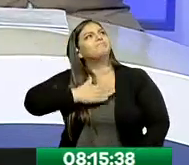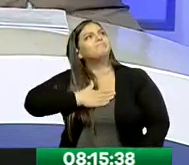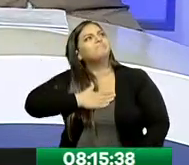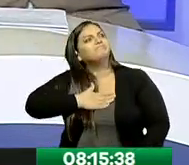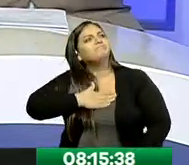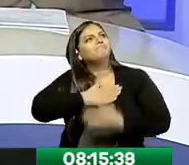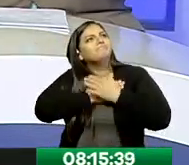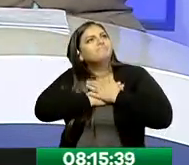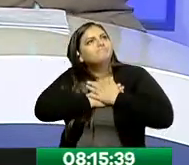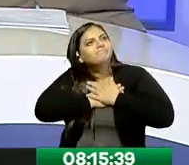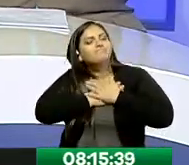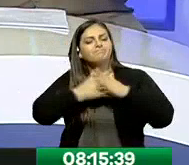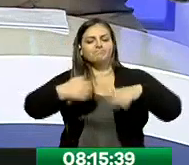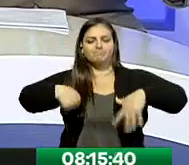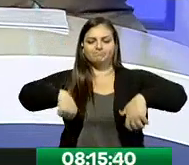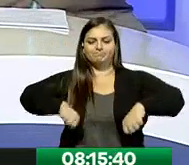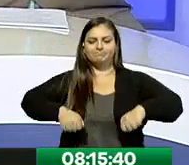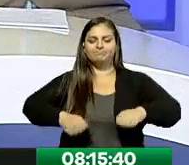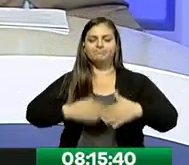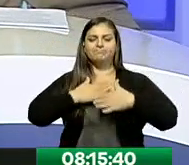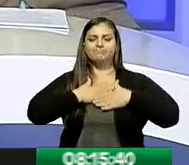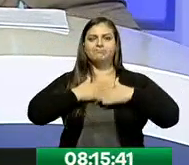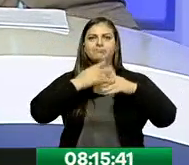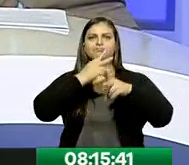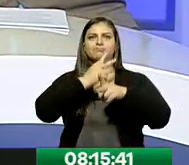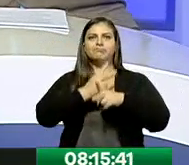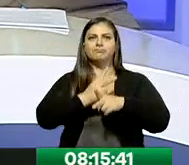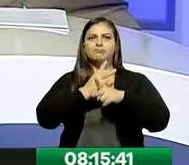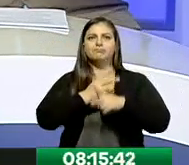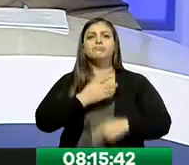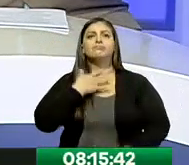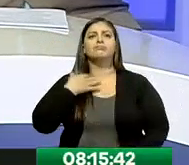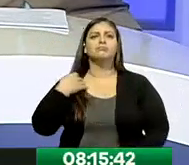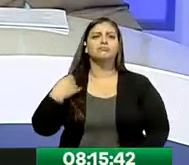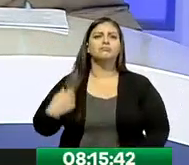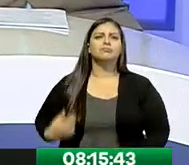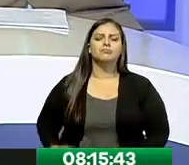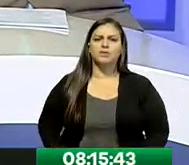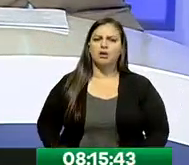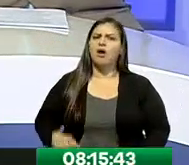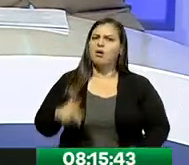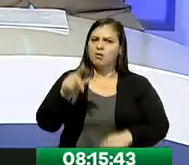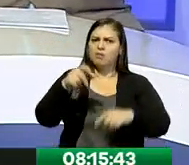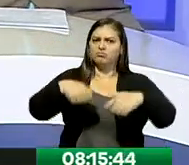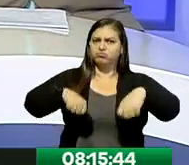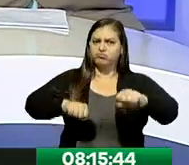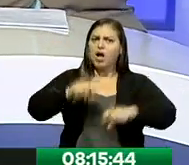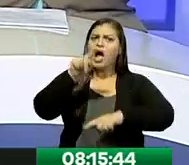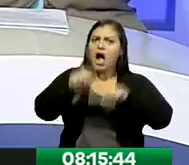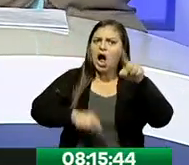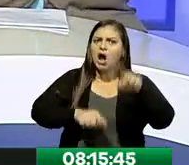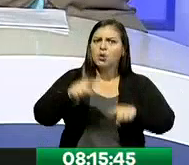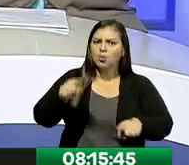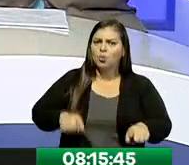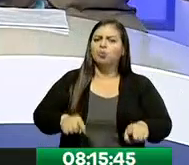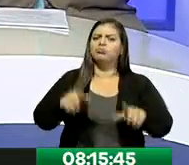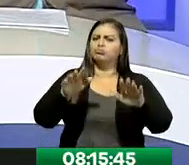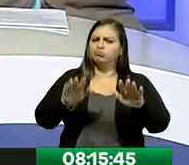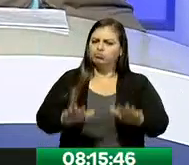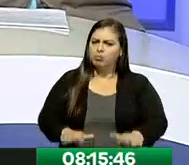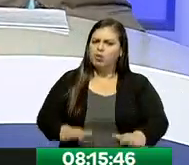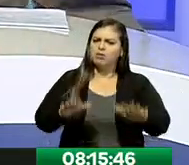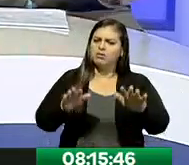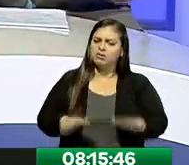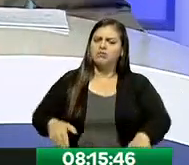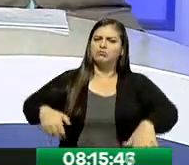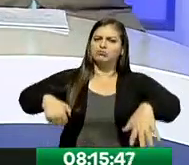5, 10 motociclistas que anden tranquilos, como es debido. incluso con familia, con esposa,